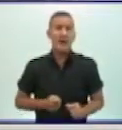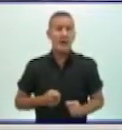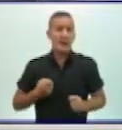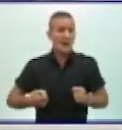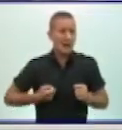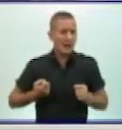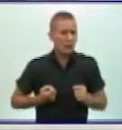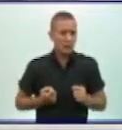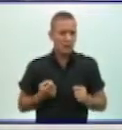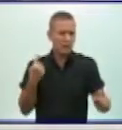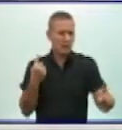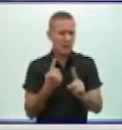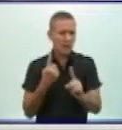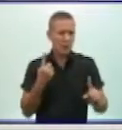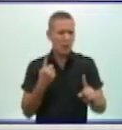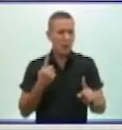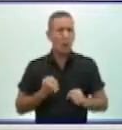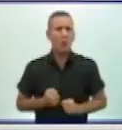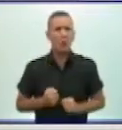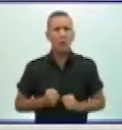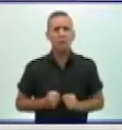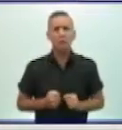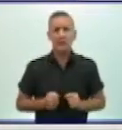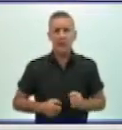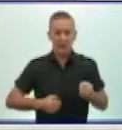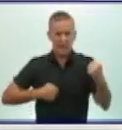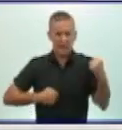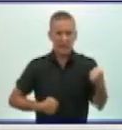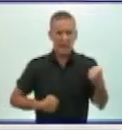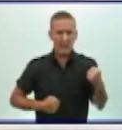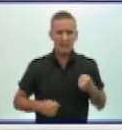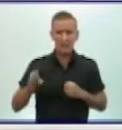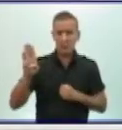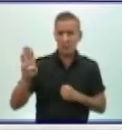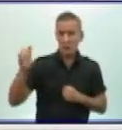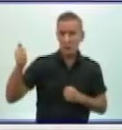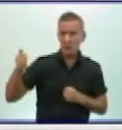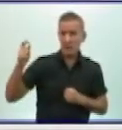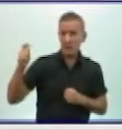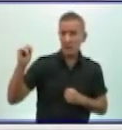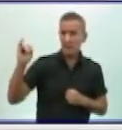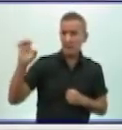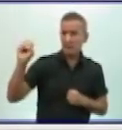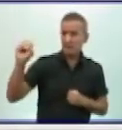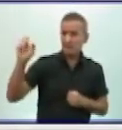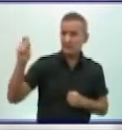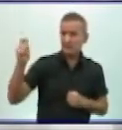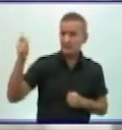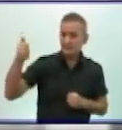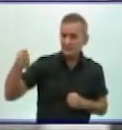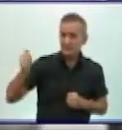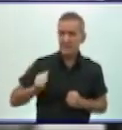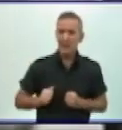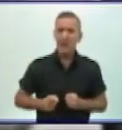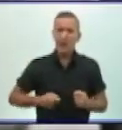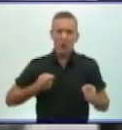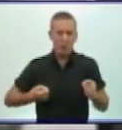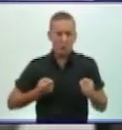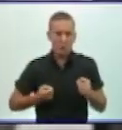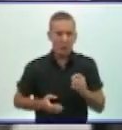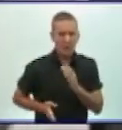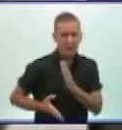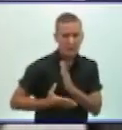de cualquier actividad. Y todo lo que desde el punto de vista estudiantil se organizaba era puramente un combate clandestino, un combate